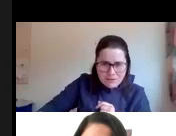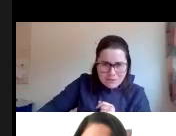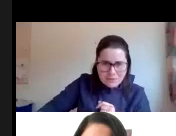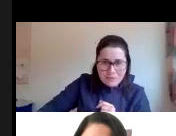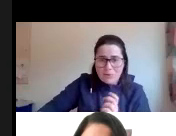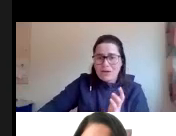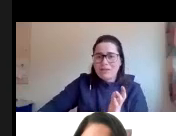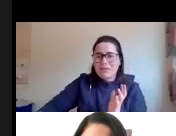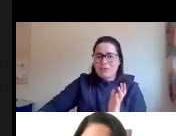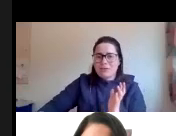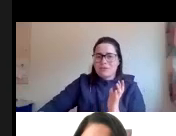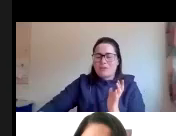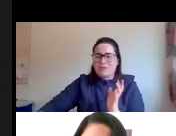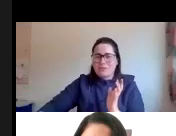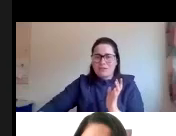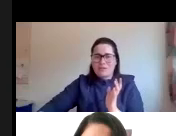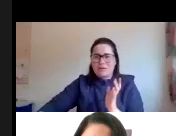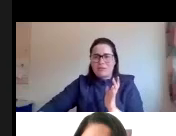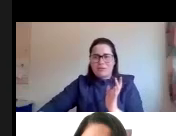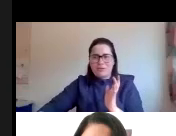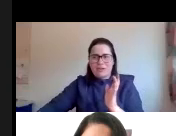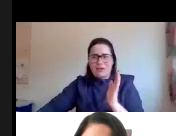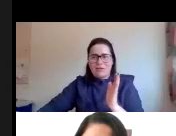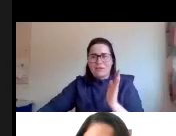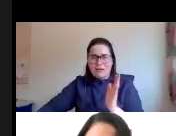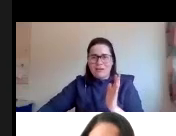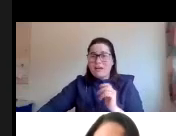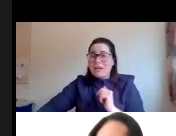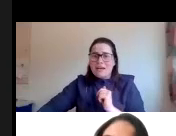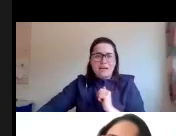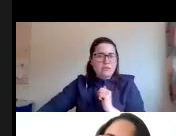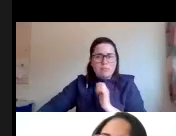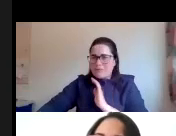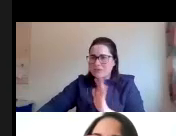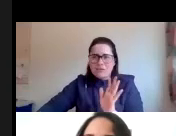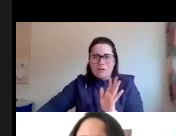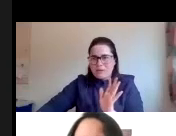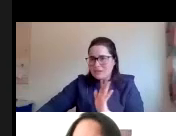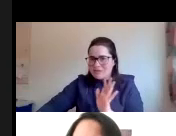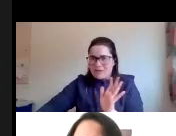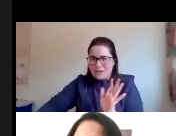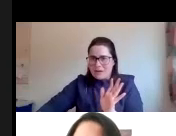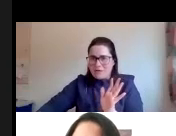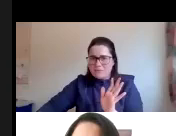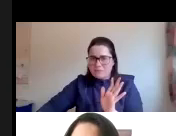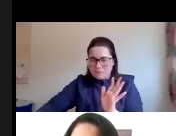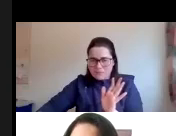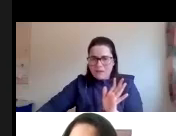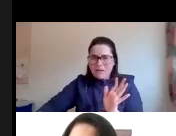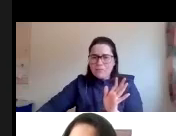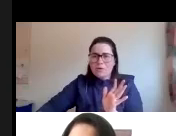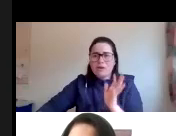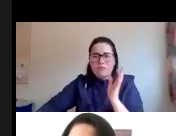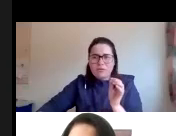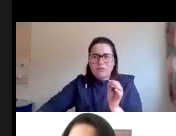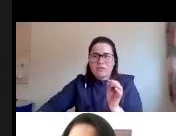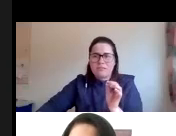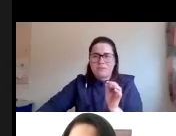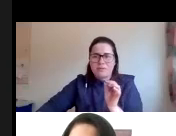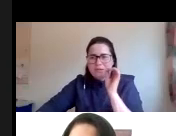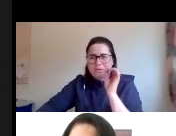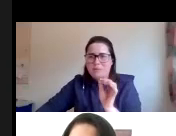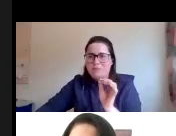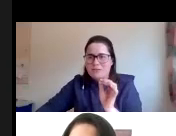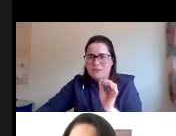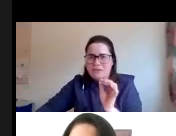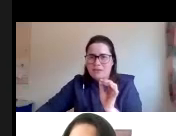vamos a ver, son 40 metros de falta de oxígeno en el fondo, en el lago de Atitlán. En la superficie todavía se va a ver claro, pero en el fondo ya estamos